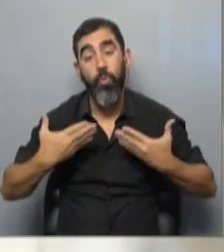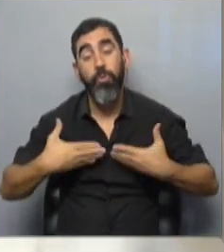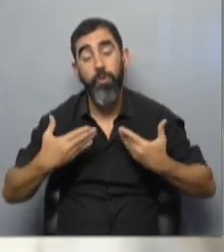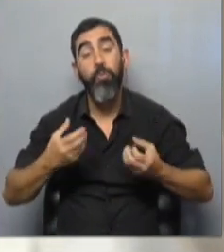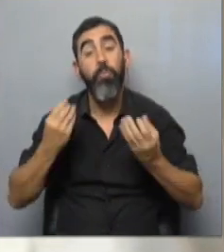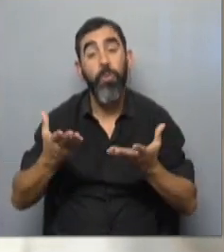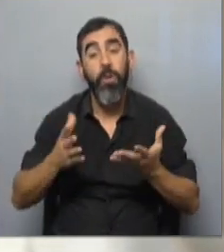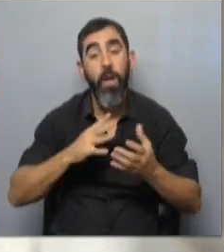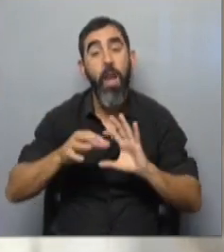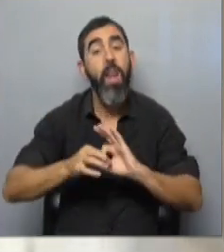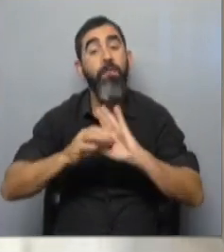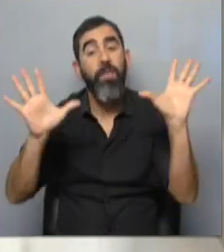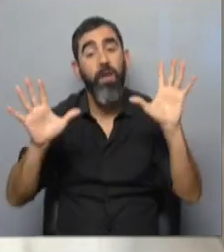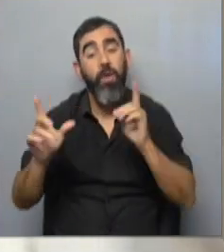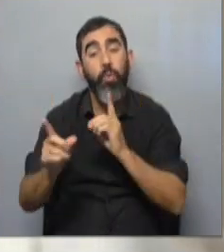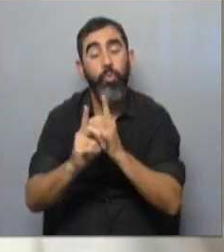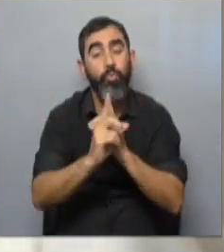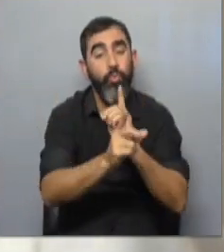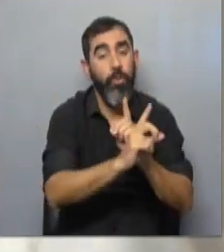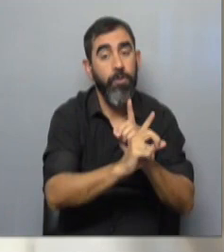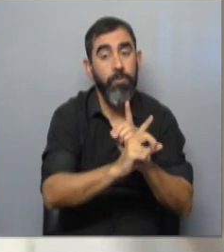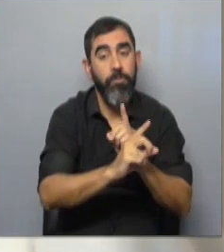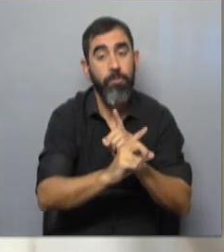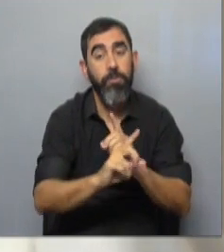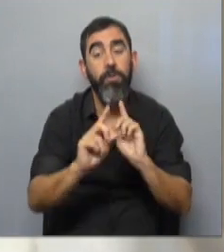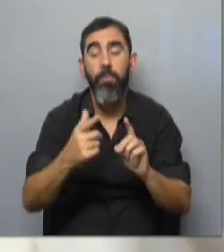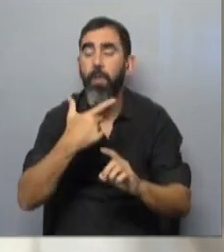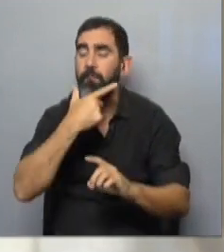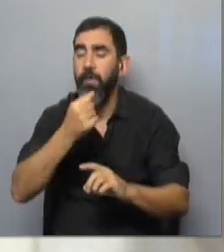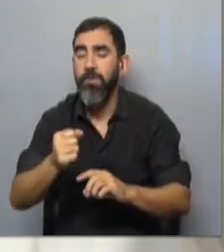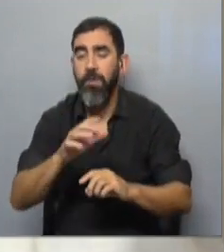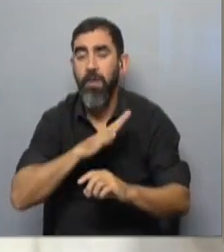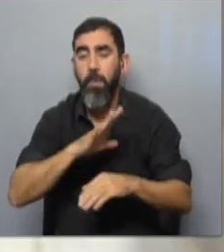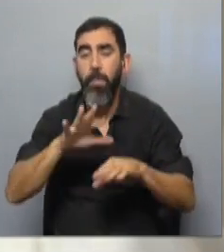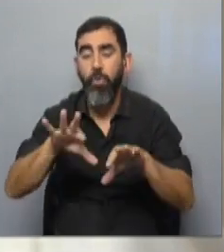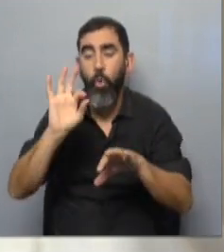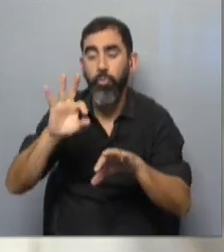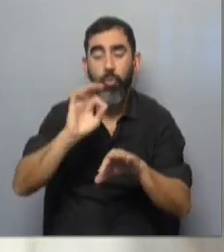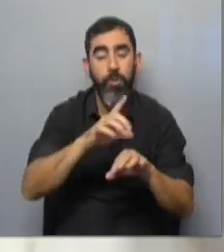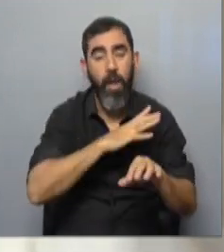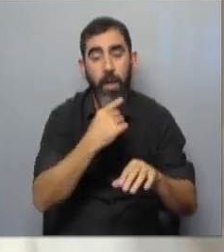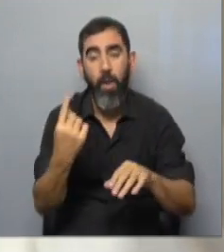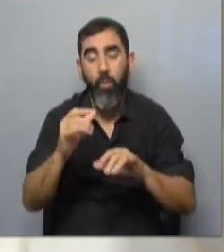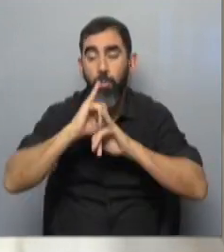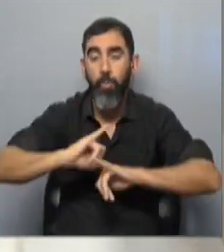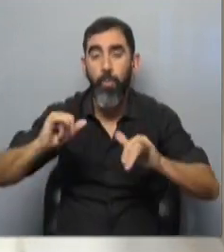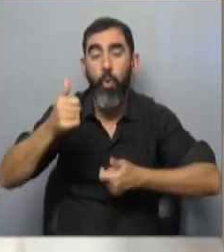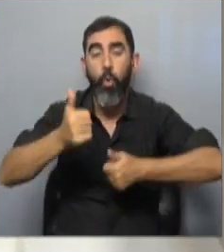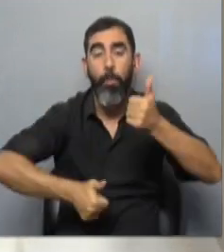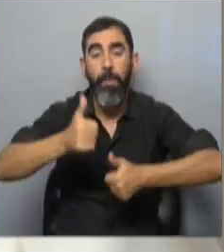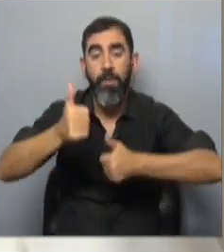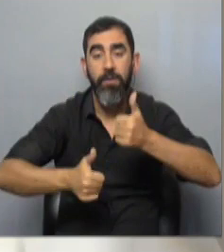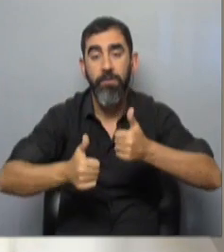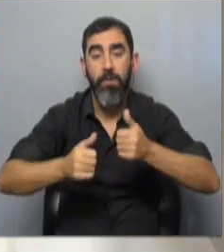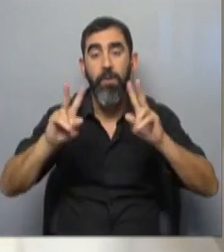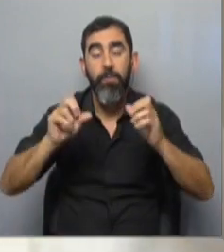esto da más libertad a los usuarios y facilita que haya más opciones de elegir, promoviendo la competencia en lo que